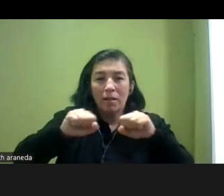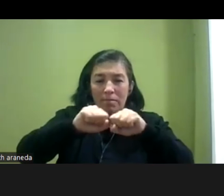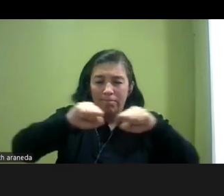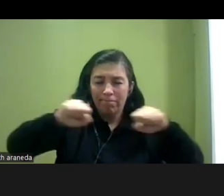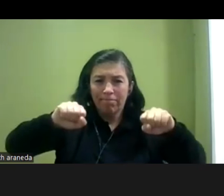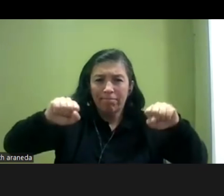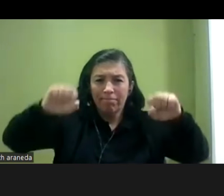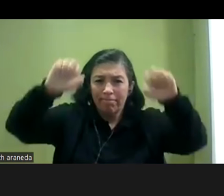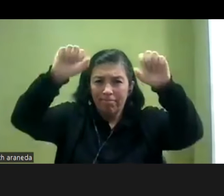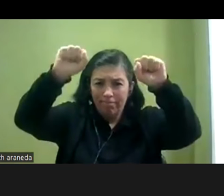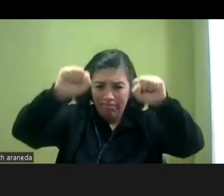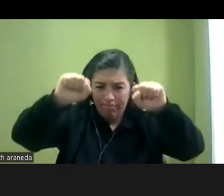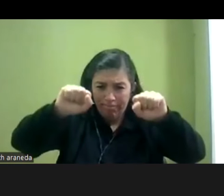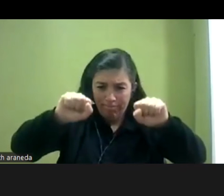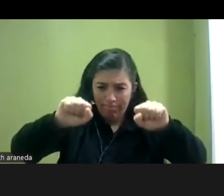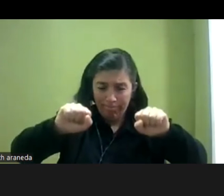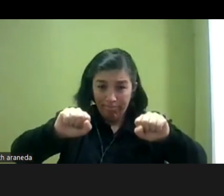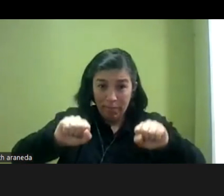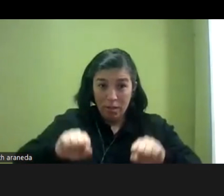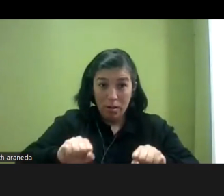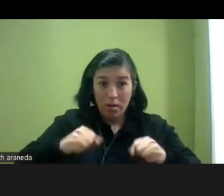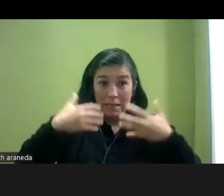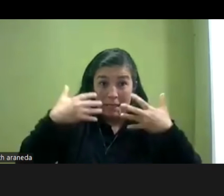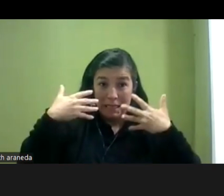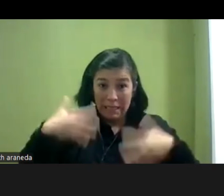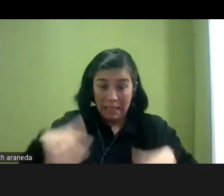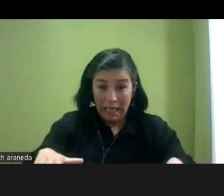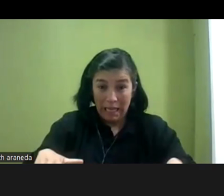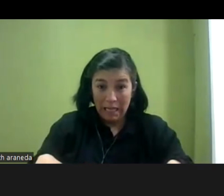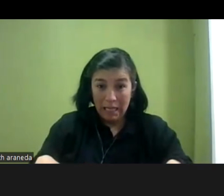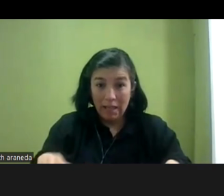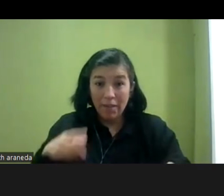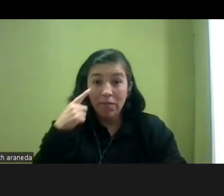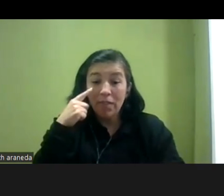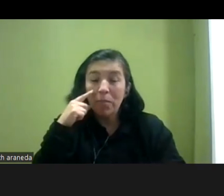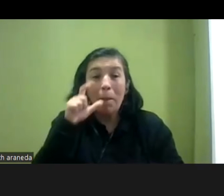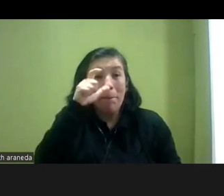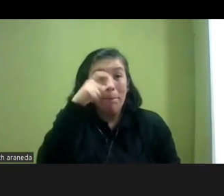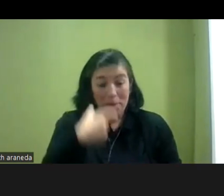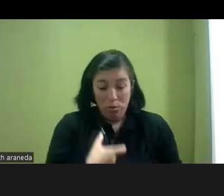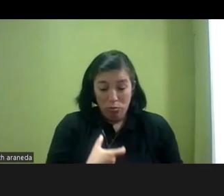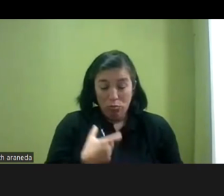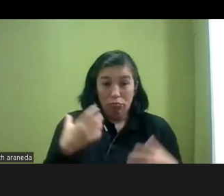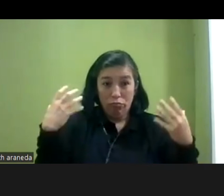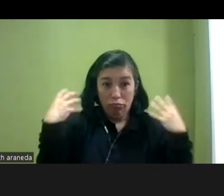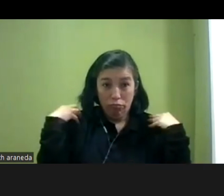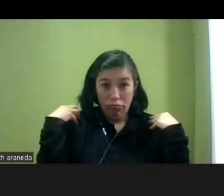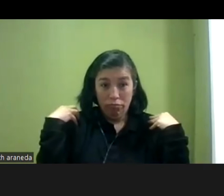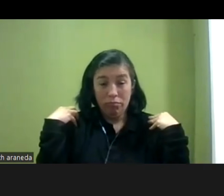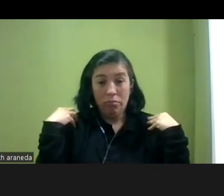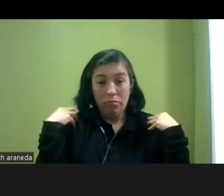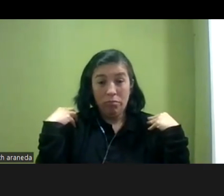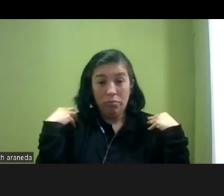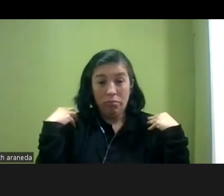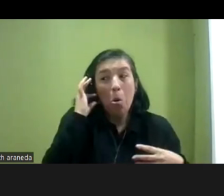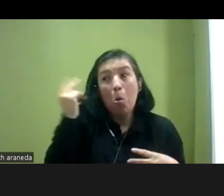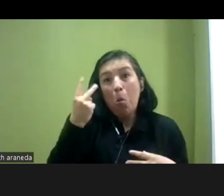urdimbres y en el momento de tender las urdimbres, la tejedora o el tejedor o ambos, no